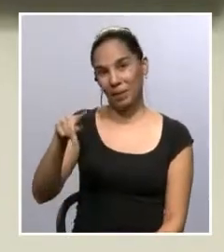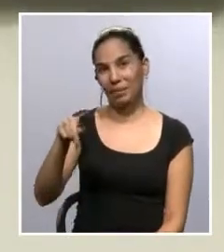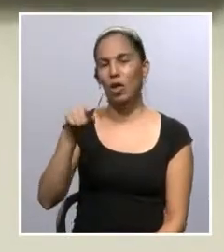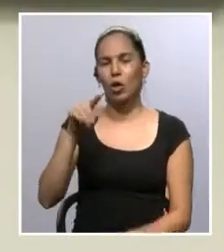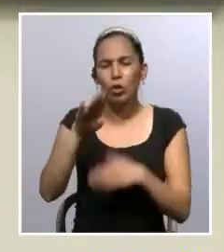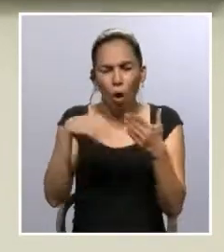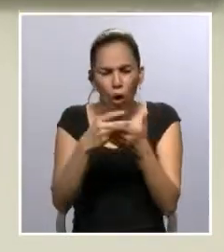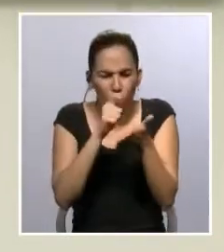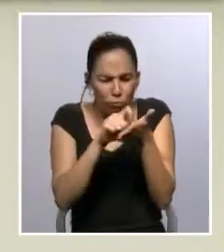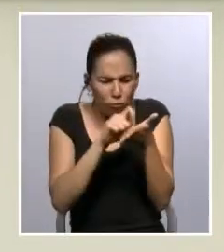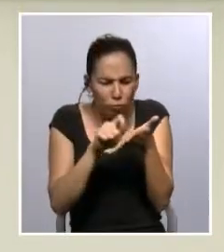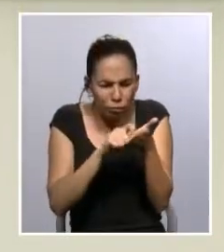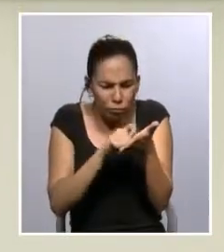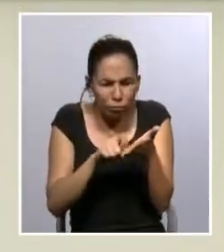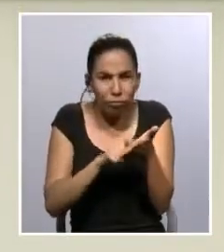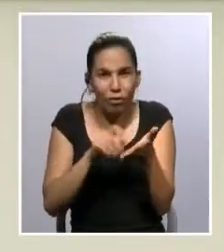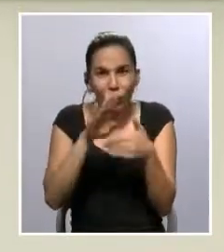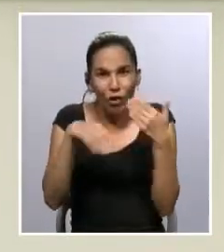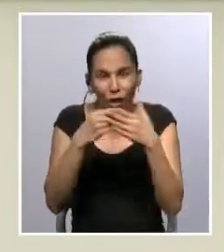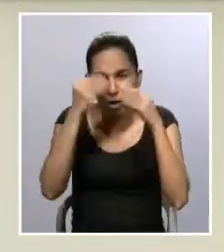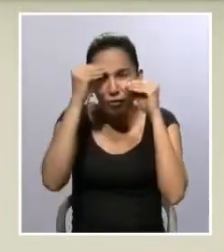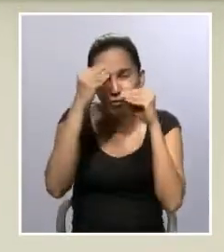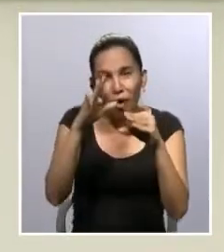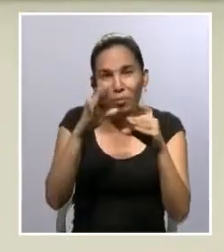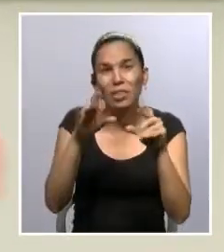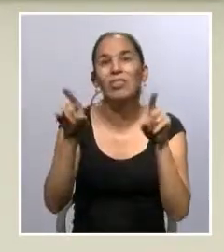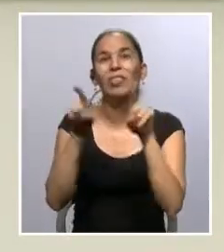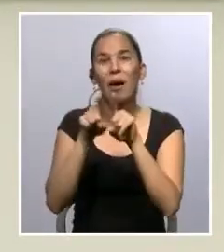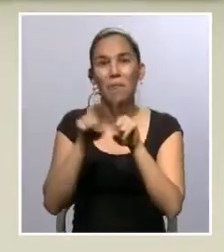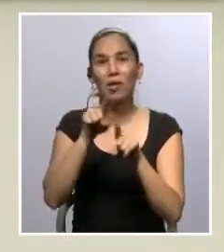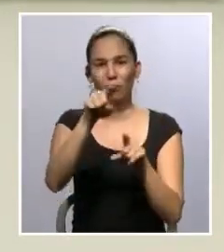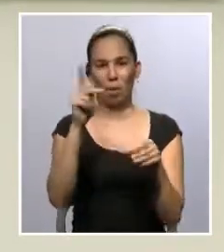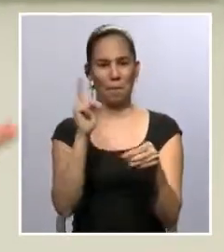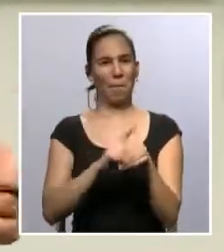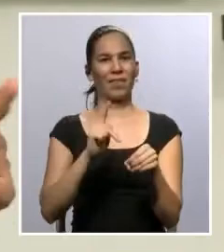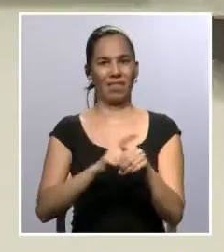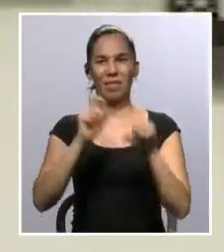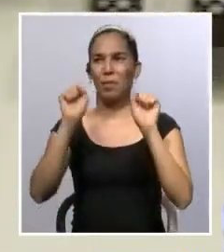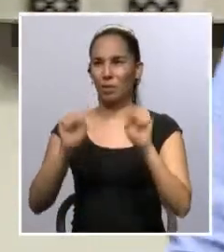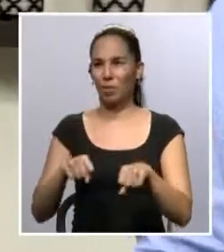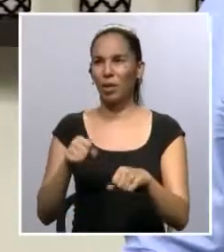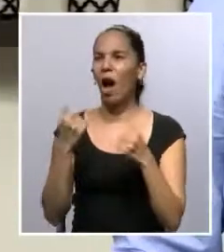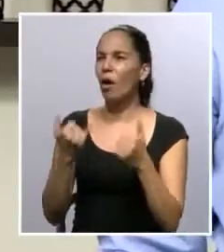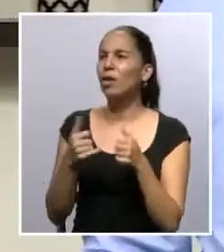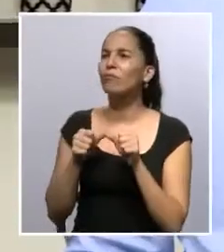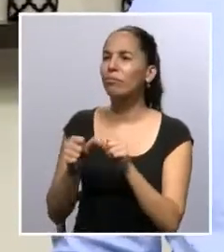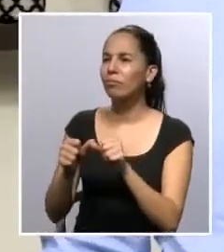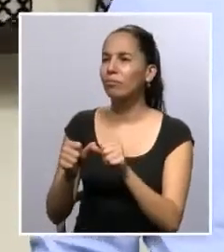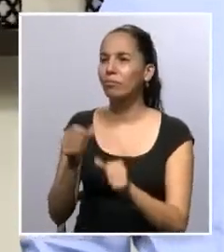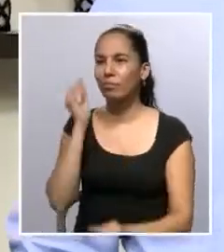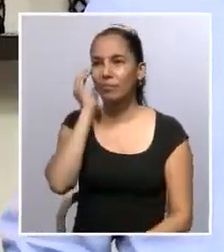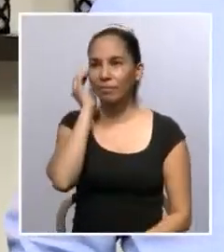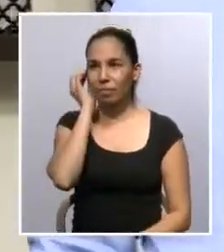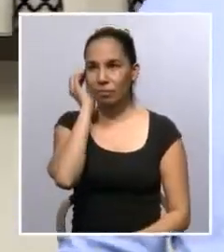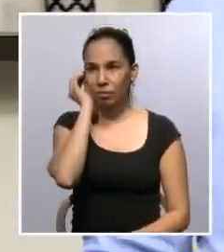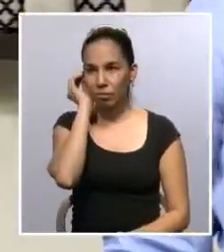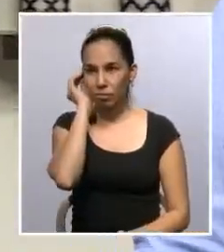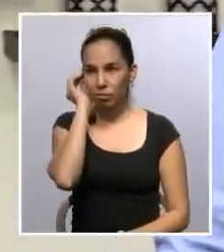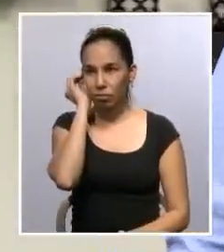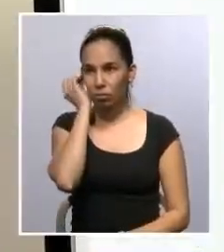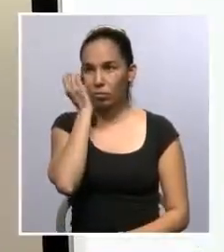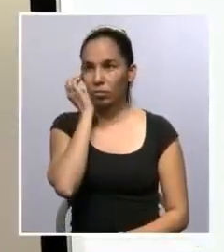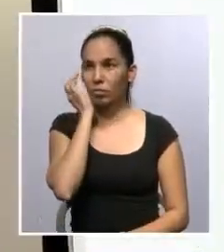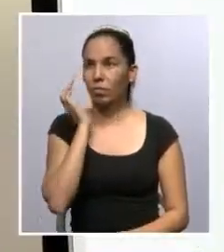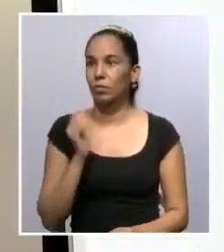ahí para escribir, para tener toda la información y también participe. Ahora sí, ya, Rajif. Ok, bueno, pues